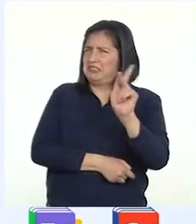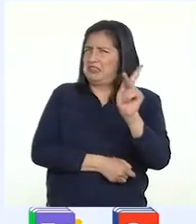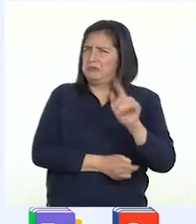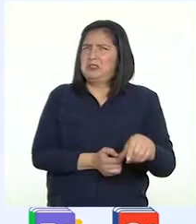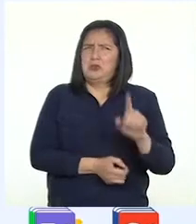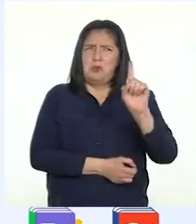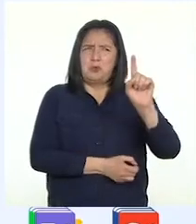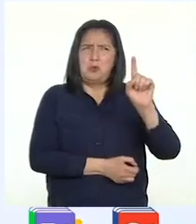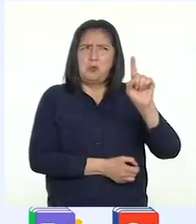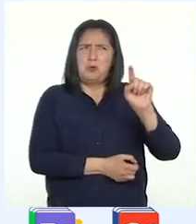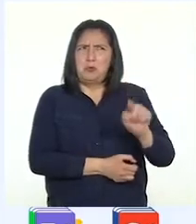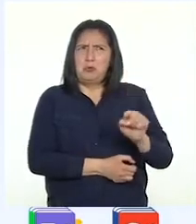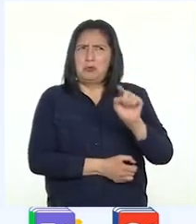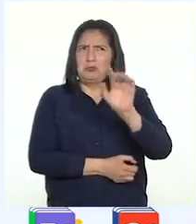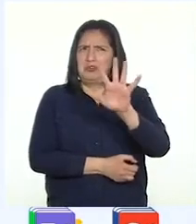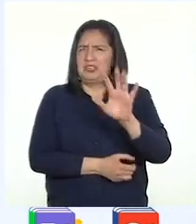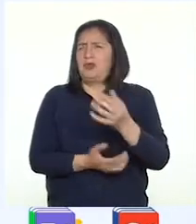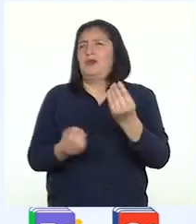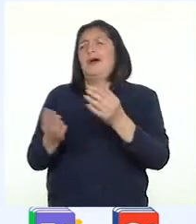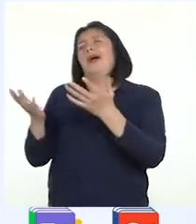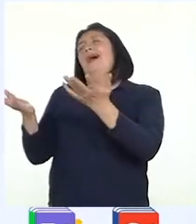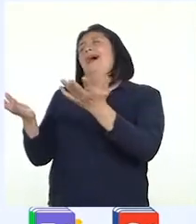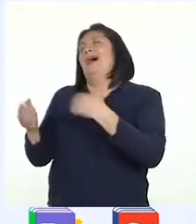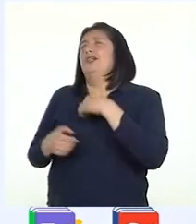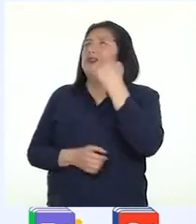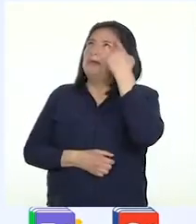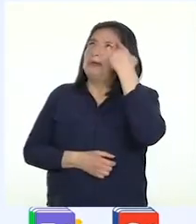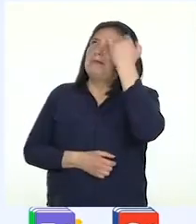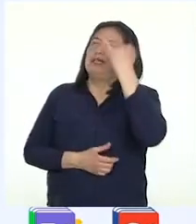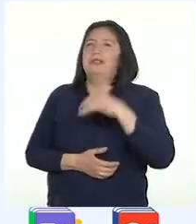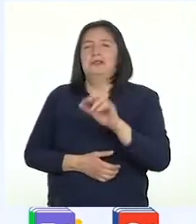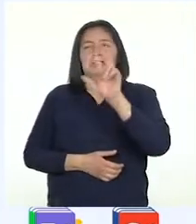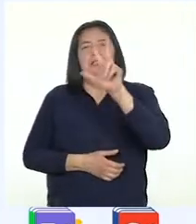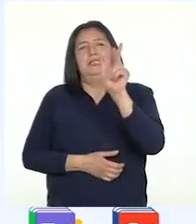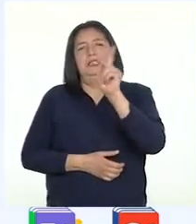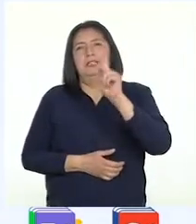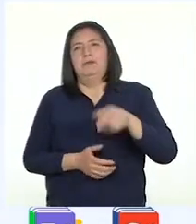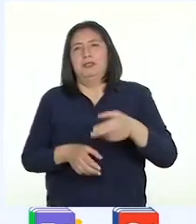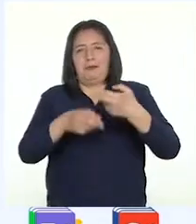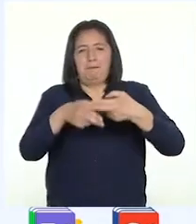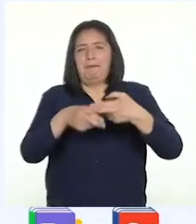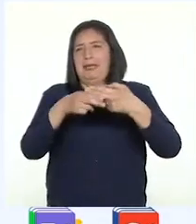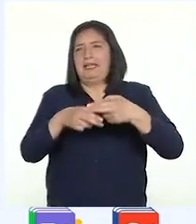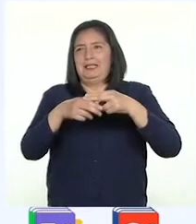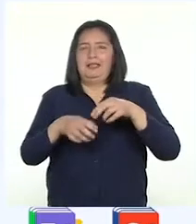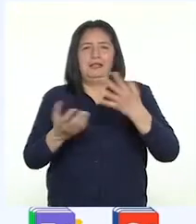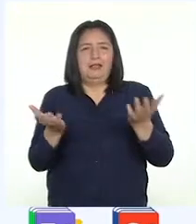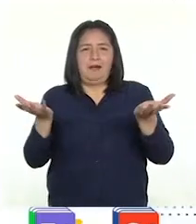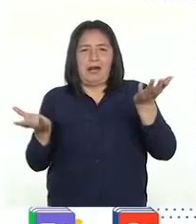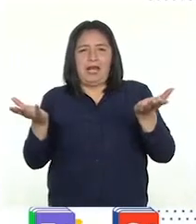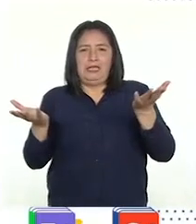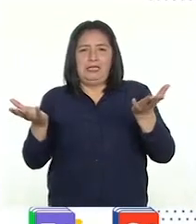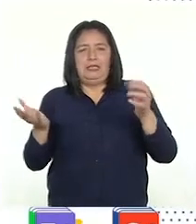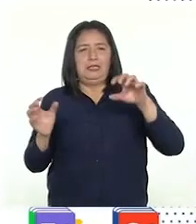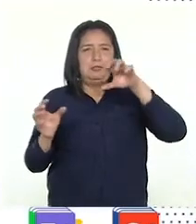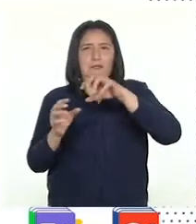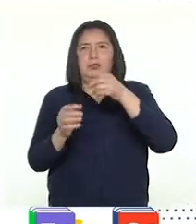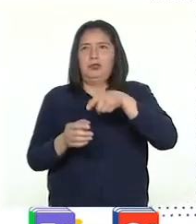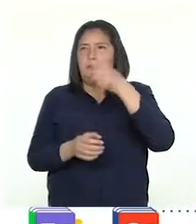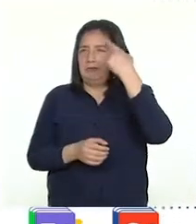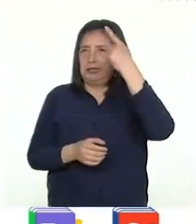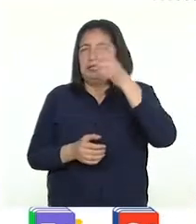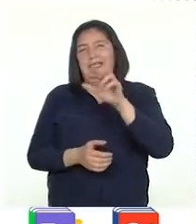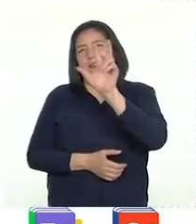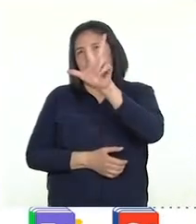es 1,5 kilogramos? Ah, pues me imagino que los 3 kilogramos son esas pesas que se ponen en las balanzas. Me imaginé